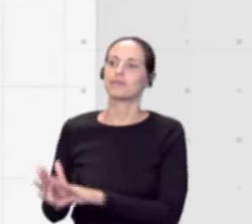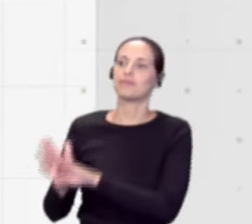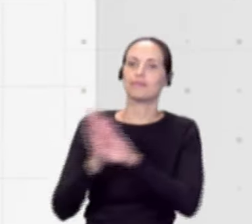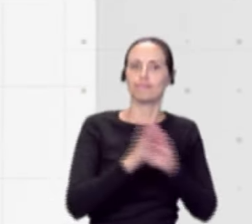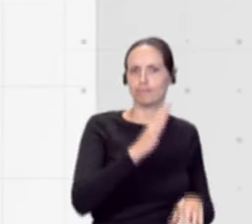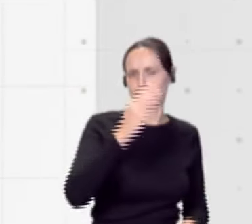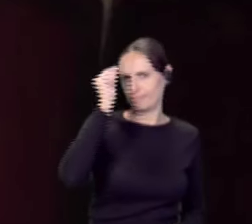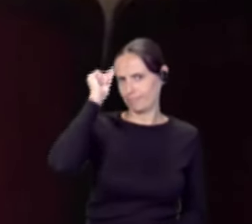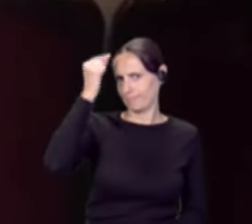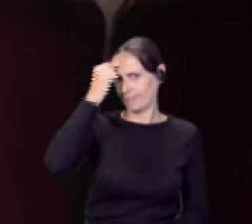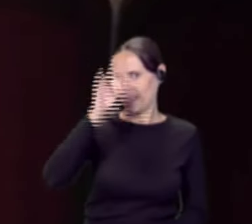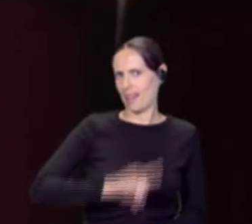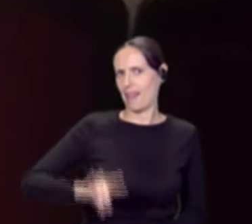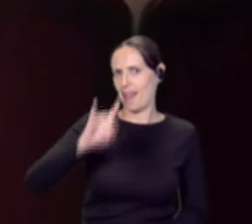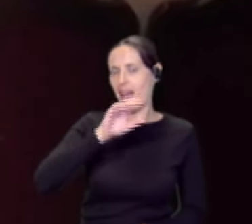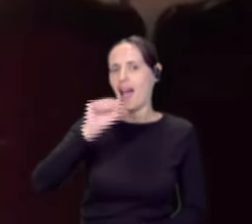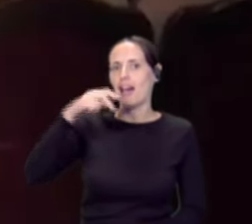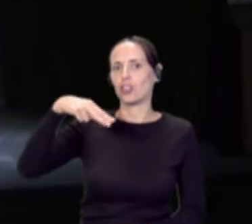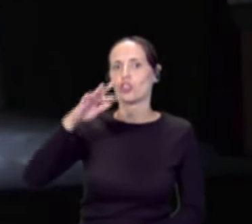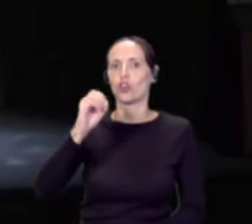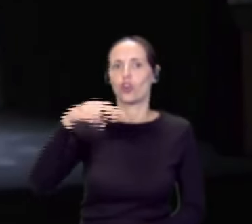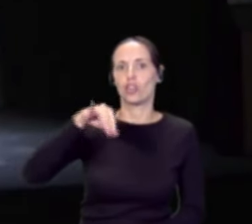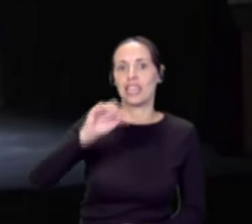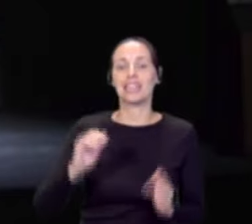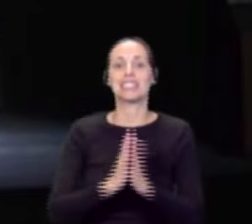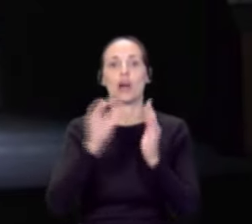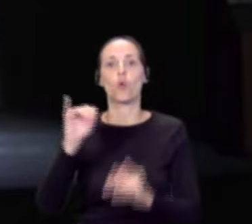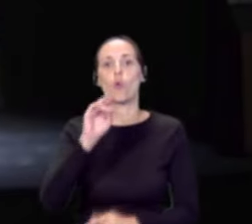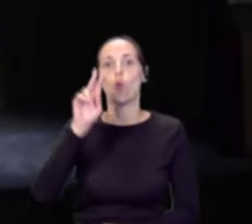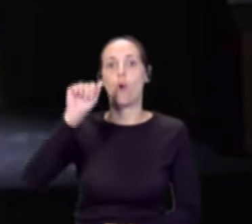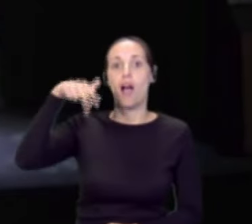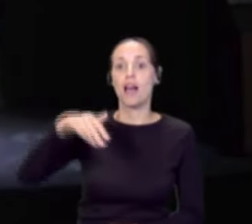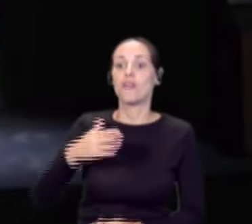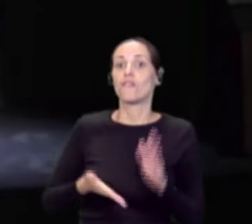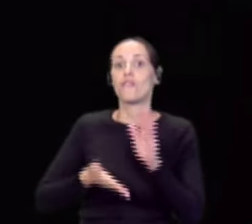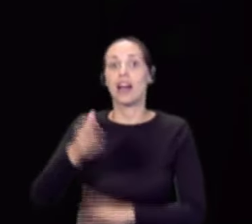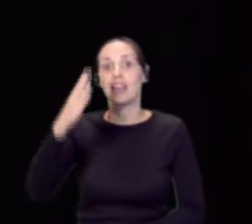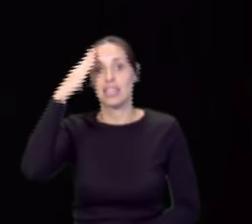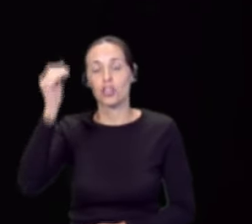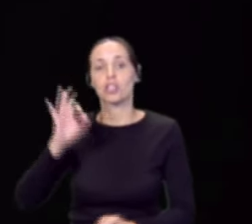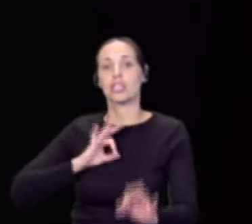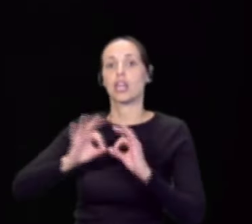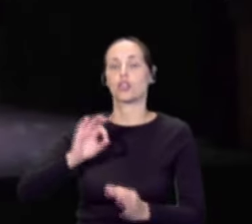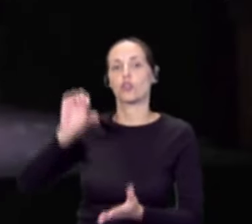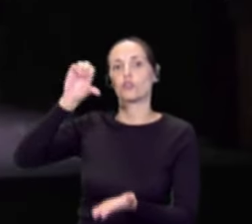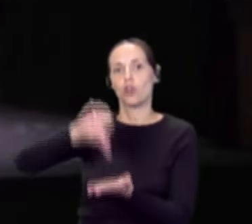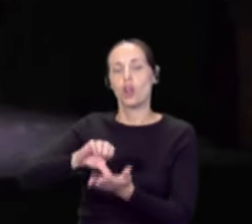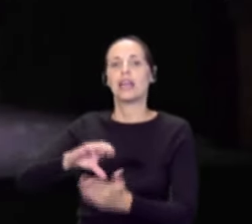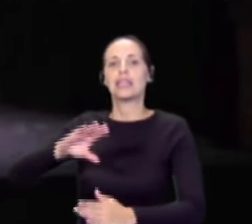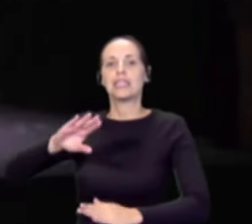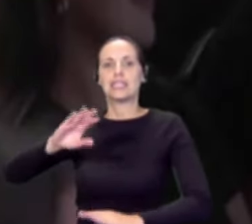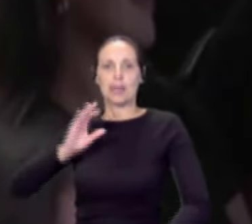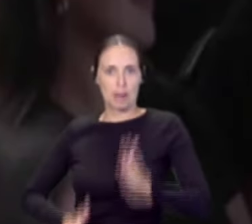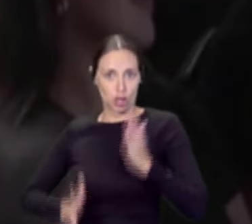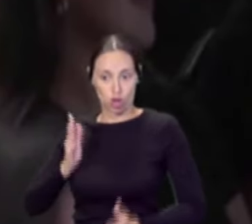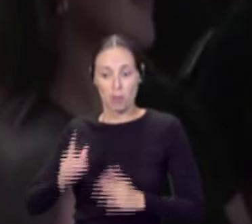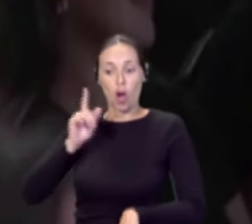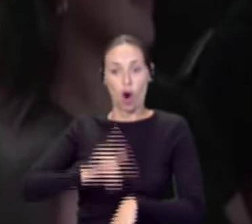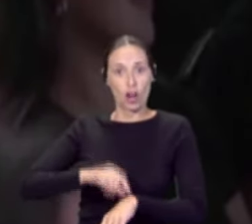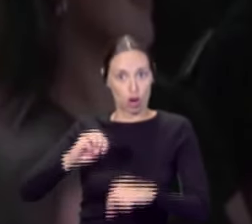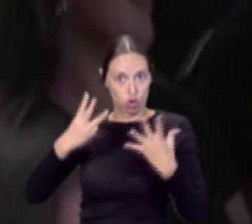Canario, el de la actriz Antonia San Juan, que lleva hasta Lanzarote, concretamente hasta el Teatro Municipal de San Bartolomé, esta misma tarde a las